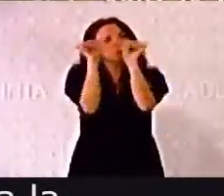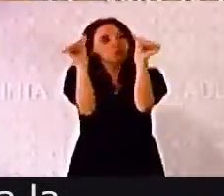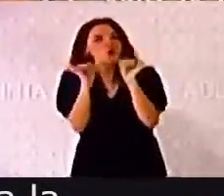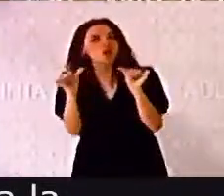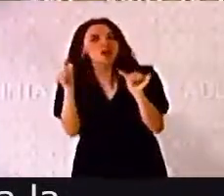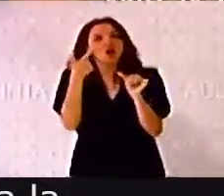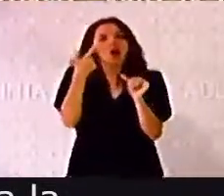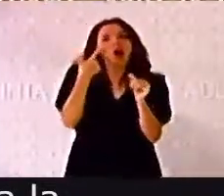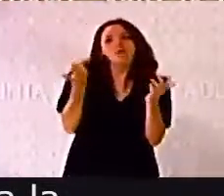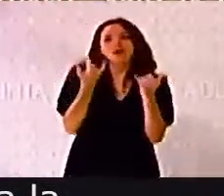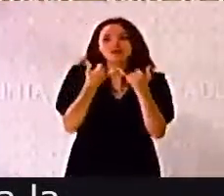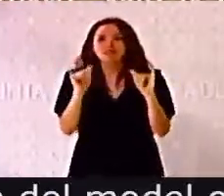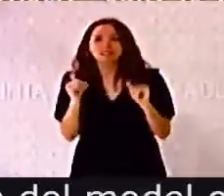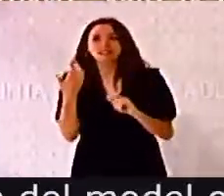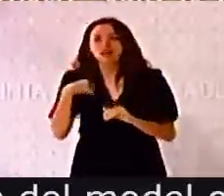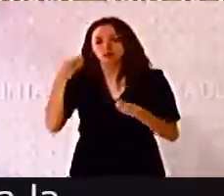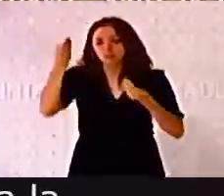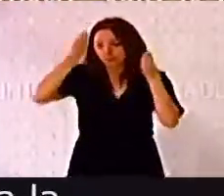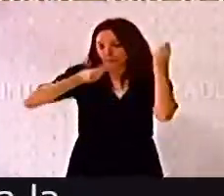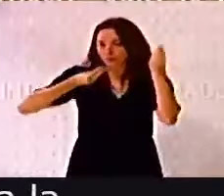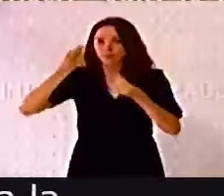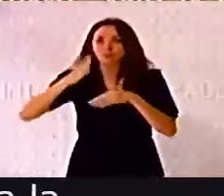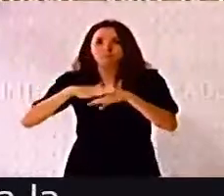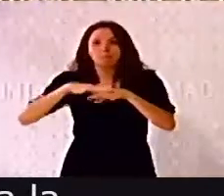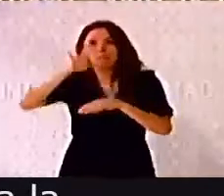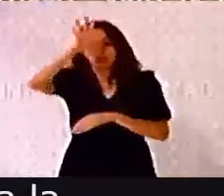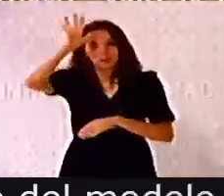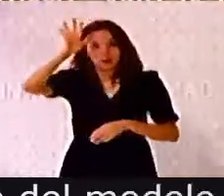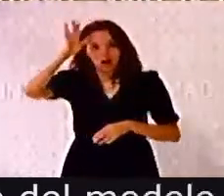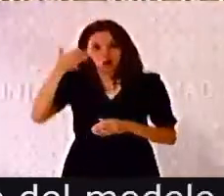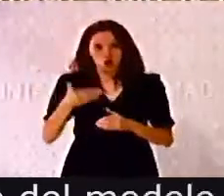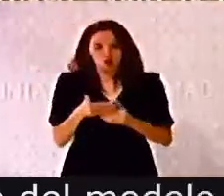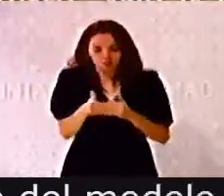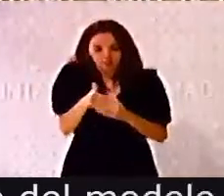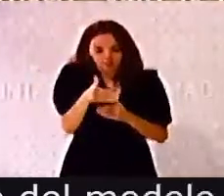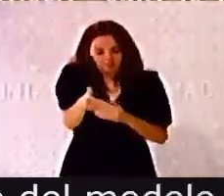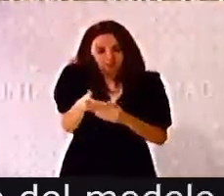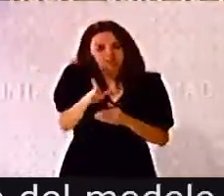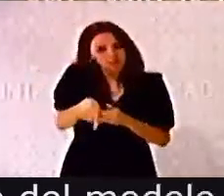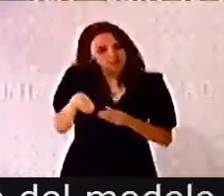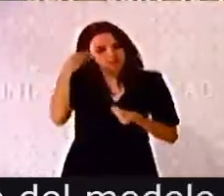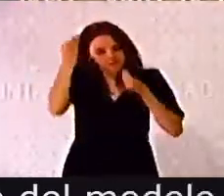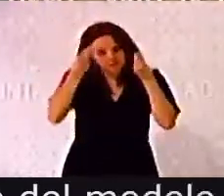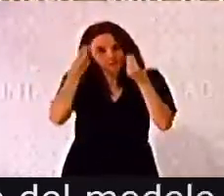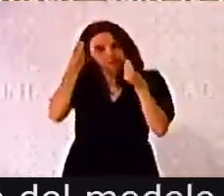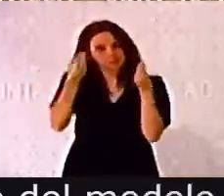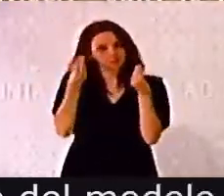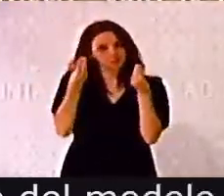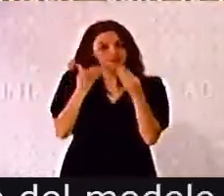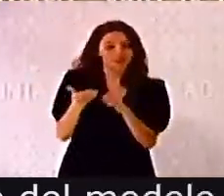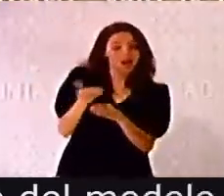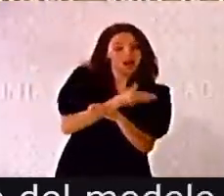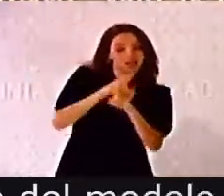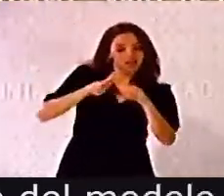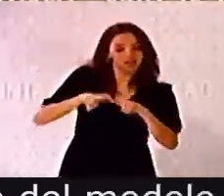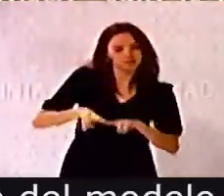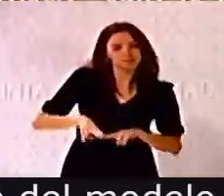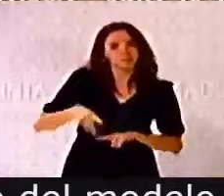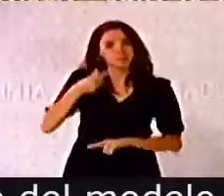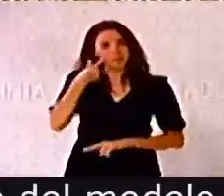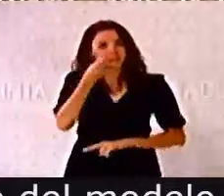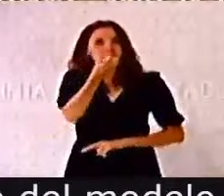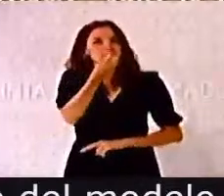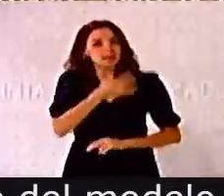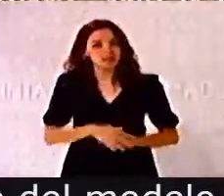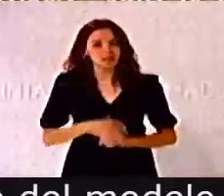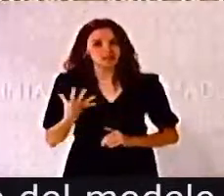fiesta que se está empezando a plantear para el verano, ¿no? Tenemos que todo eso analizarlo bien, sabiendo también